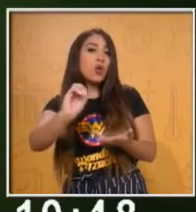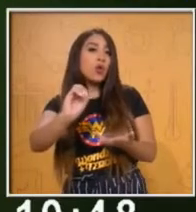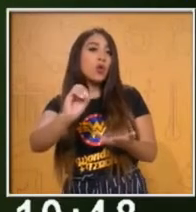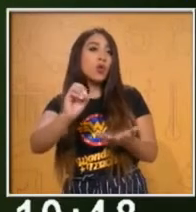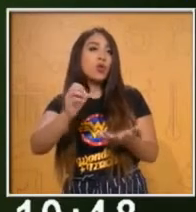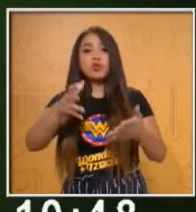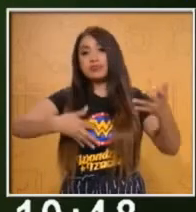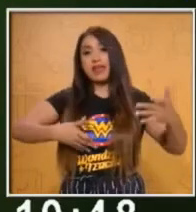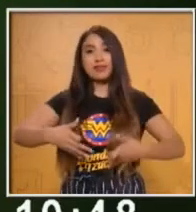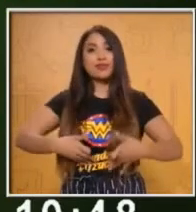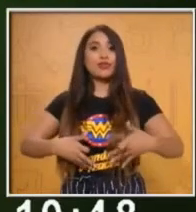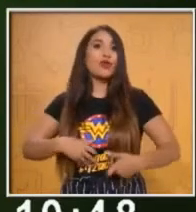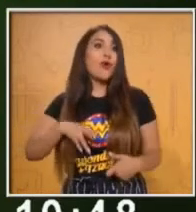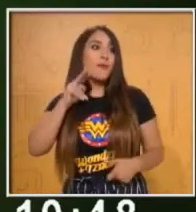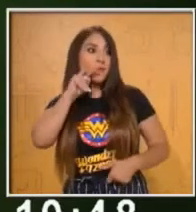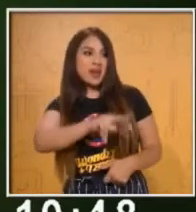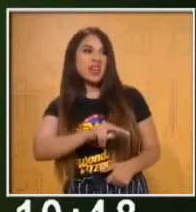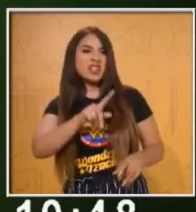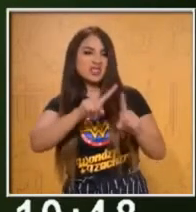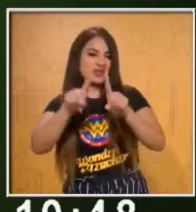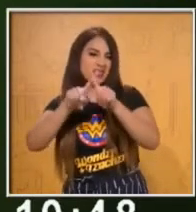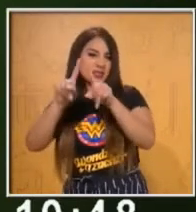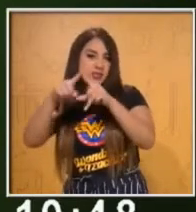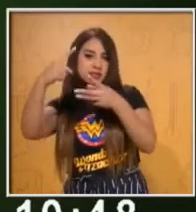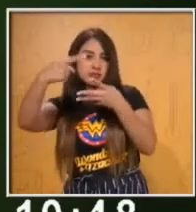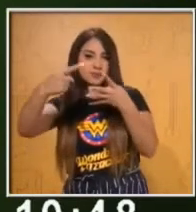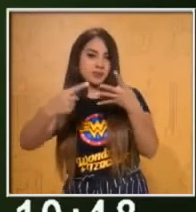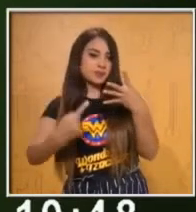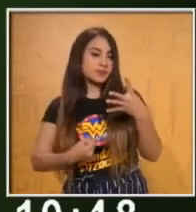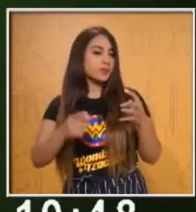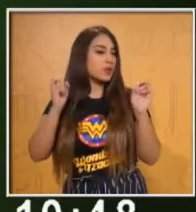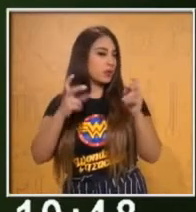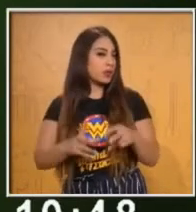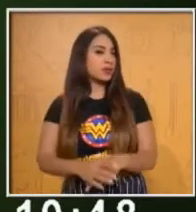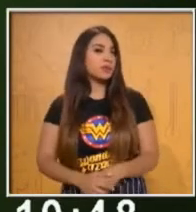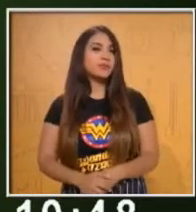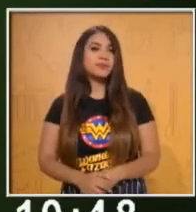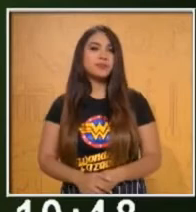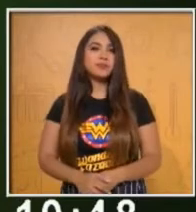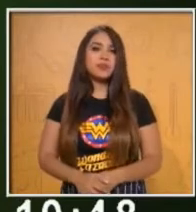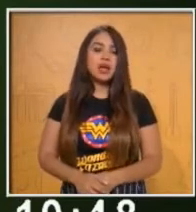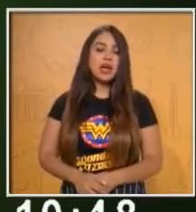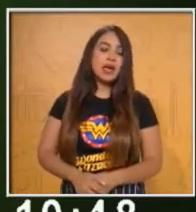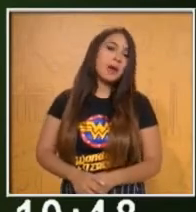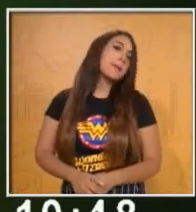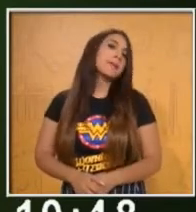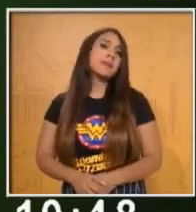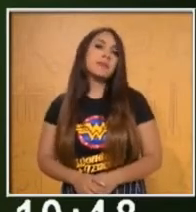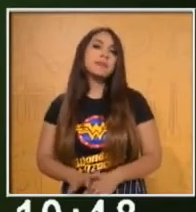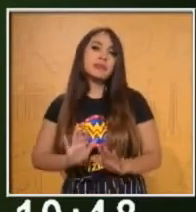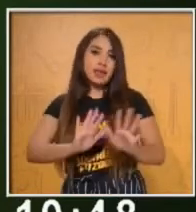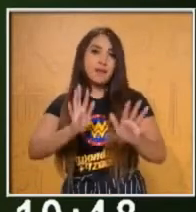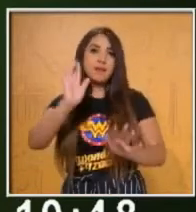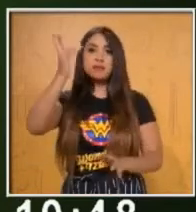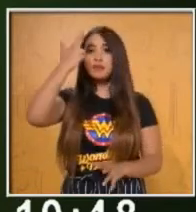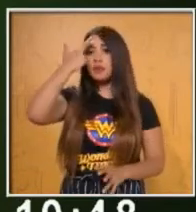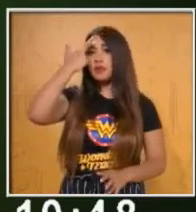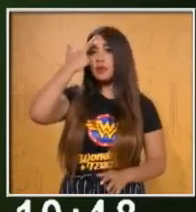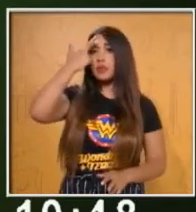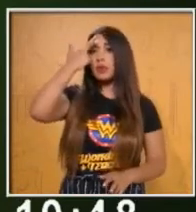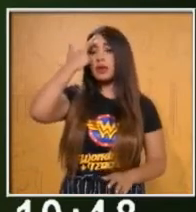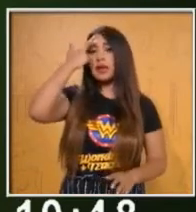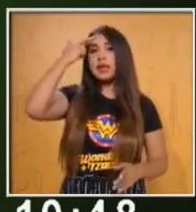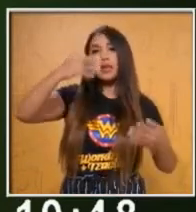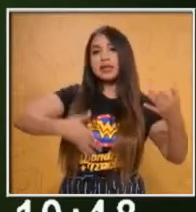sepas distinguir las diferencias entre cada uno de estos. Y para esto vamos a recordar lo que es el guión